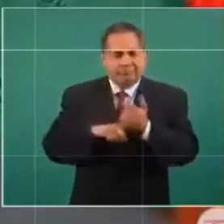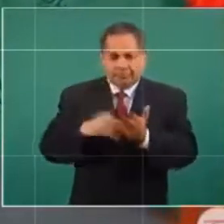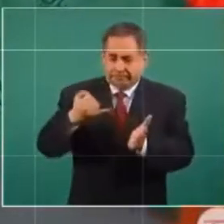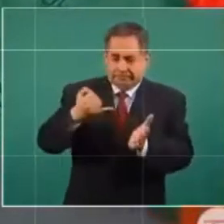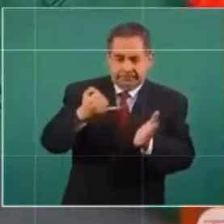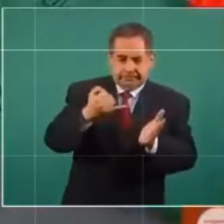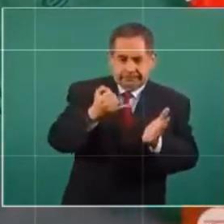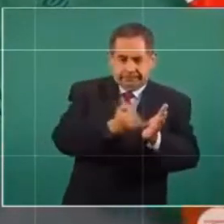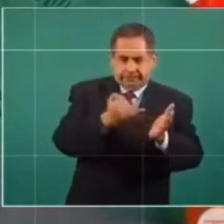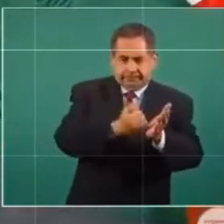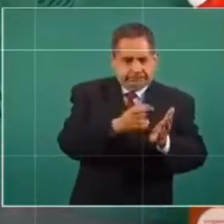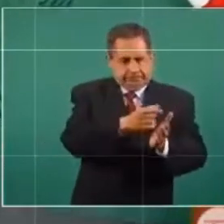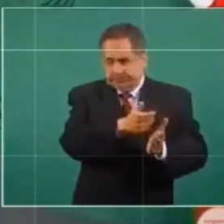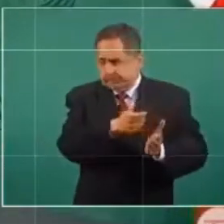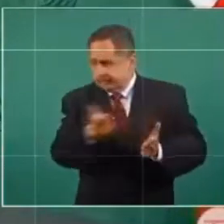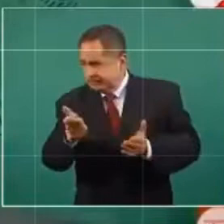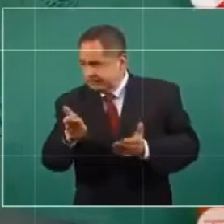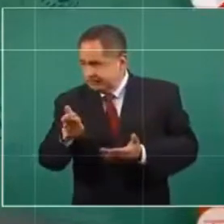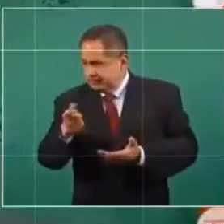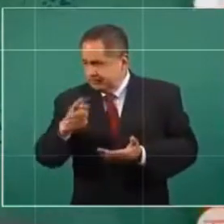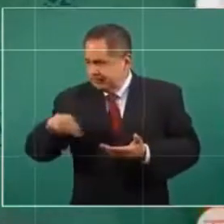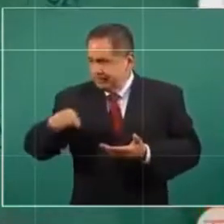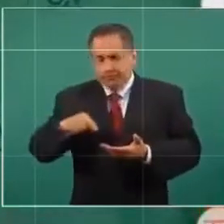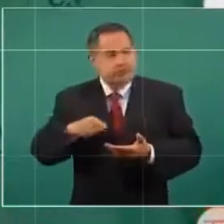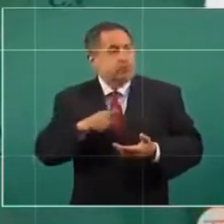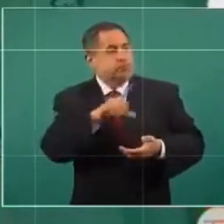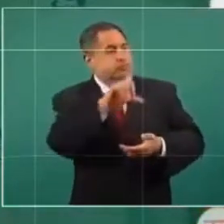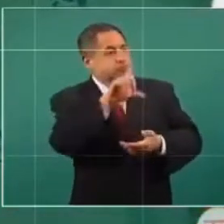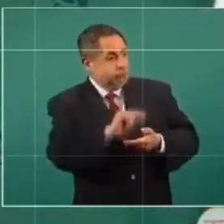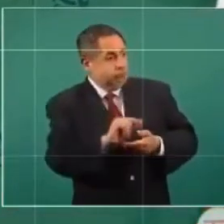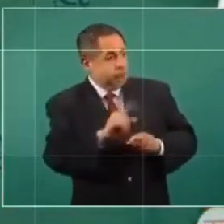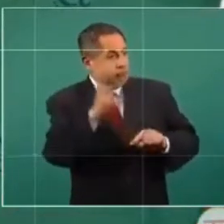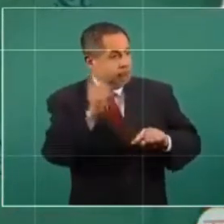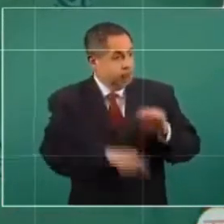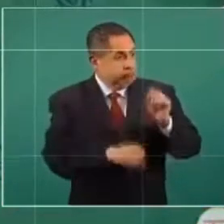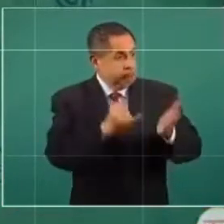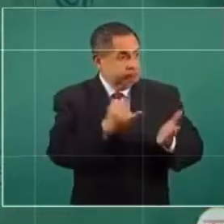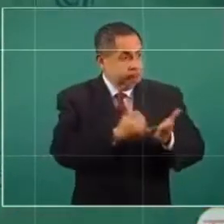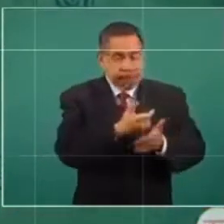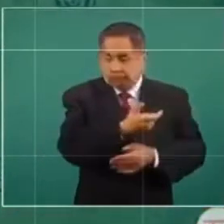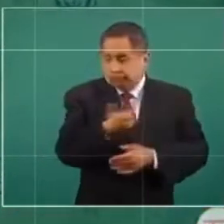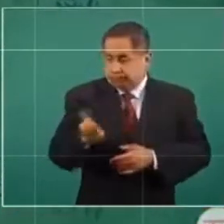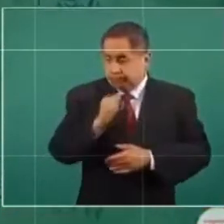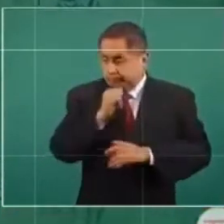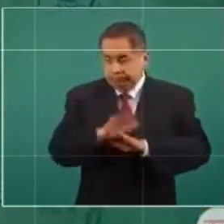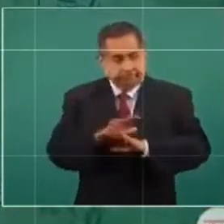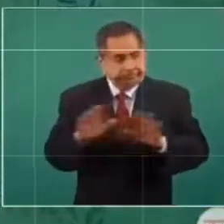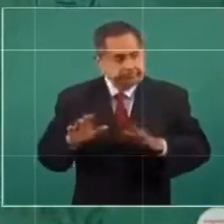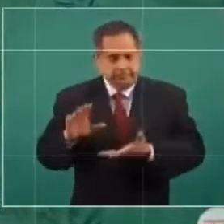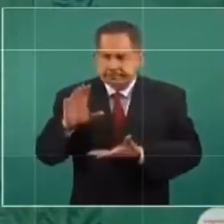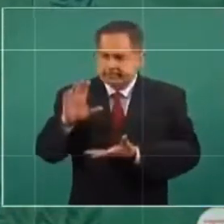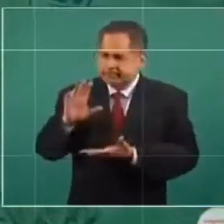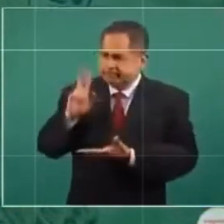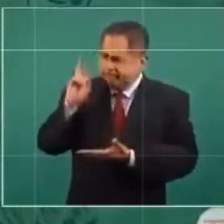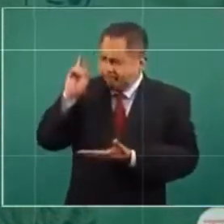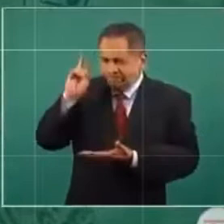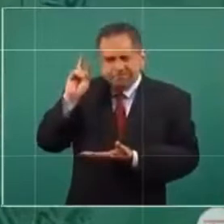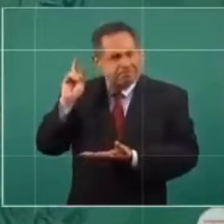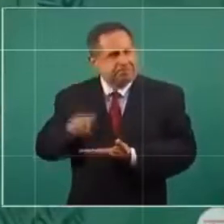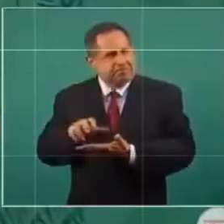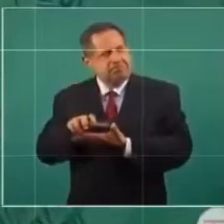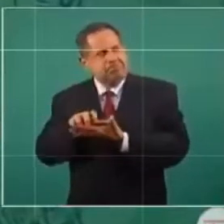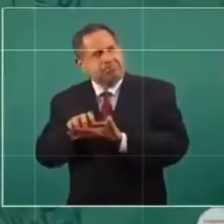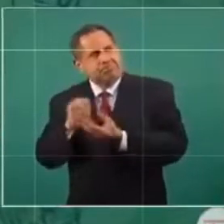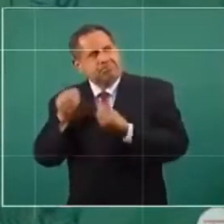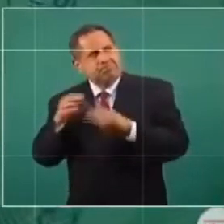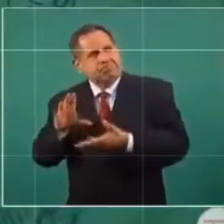impuesto, la reducción del impuesto o el no estar gravados impactaría realmente en